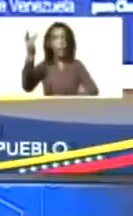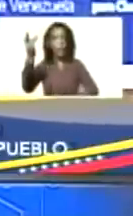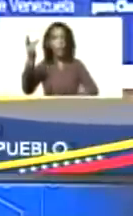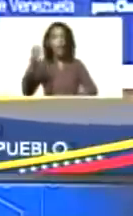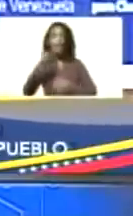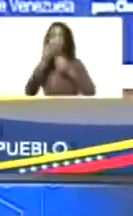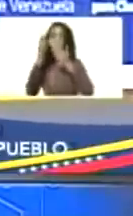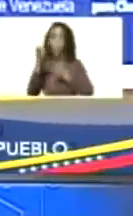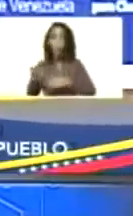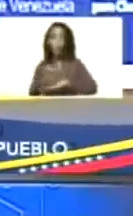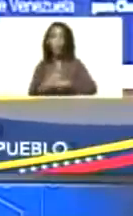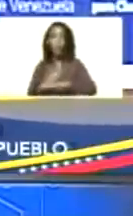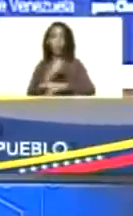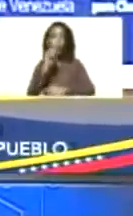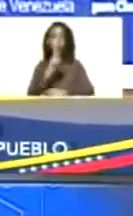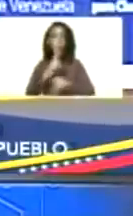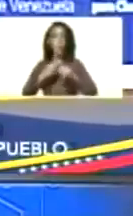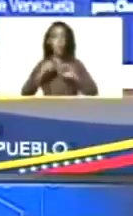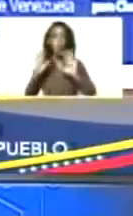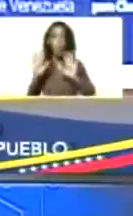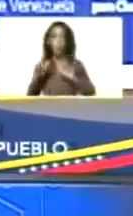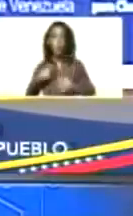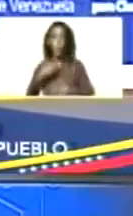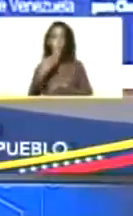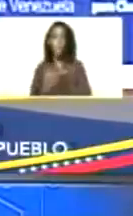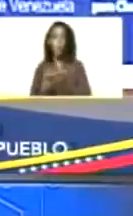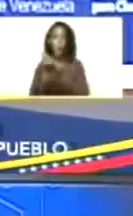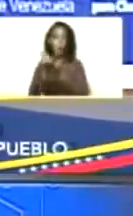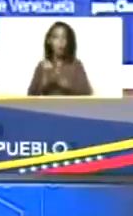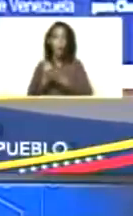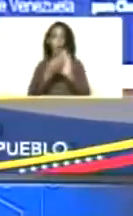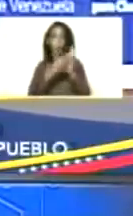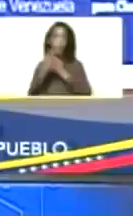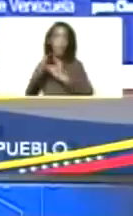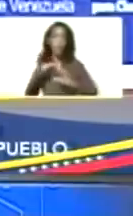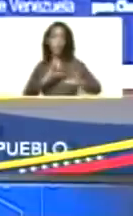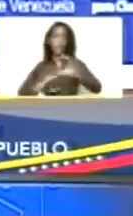buen gobierno del 1x10. Pido ayuda a la comunidad